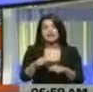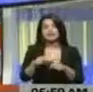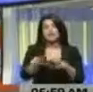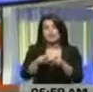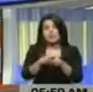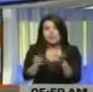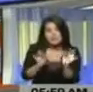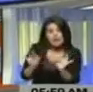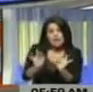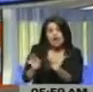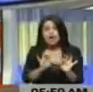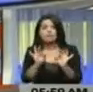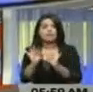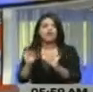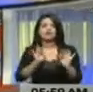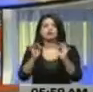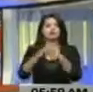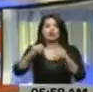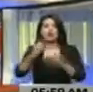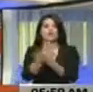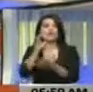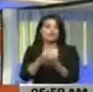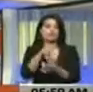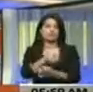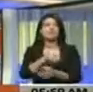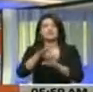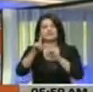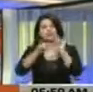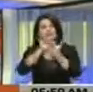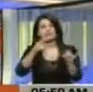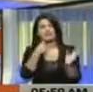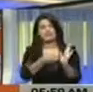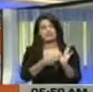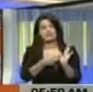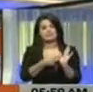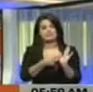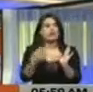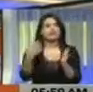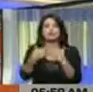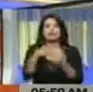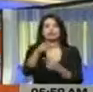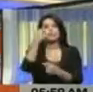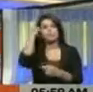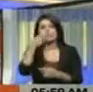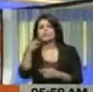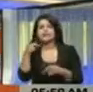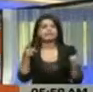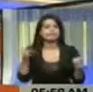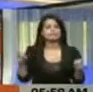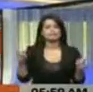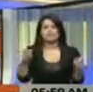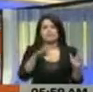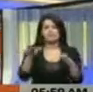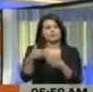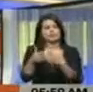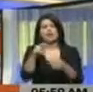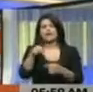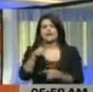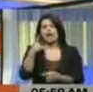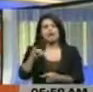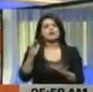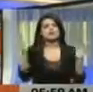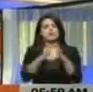decían nuestros camaradas y compatriotas a través de las redes sociales. Independientemente, le repito, de la tendencia política, hay que reconocer que aquí hay un sector